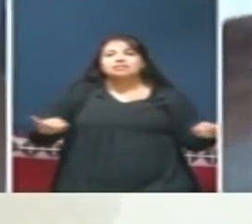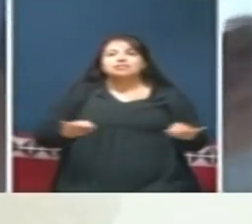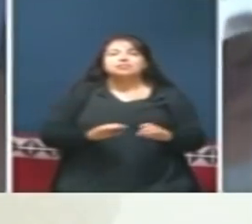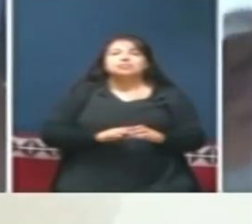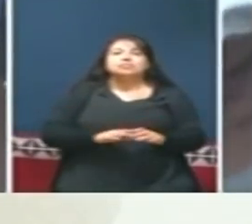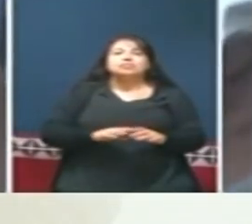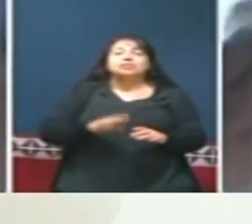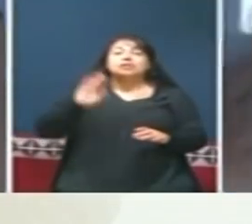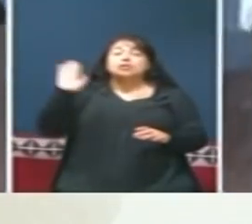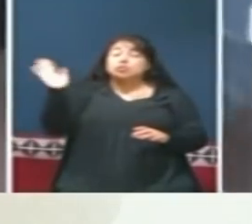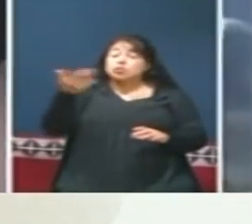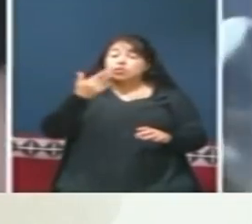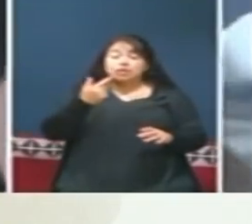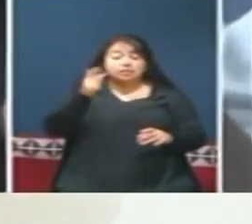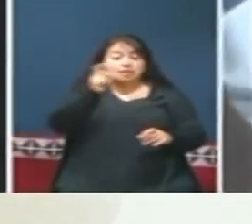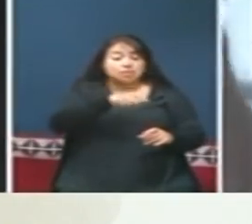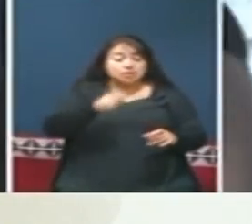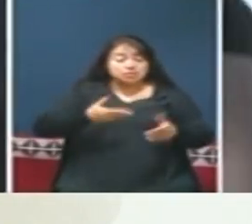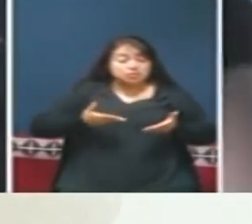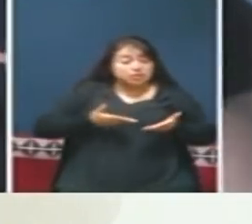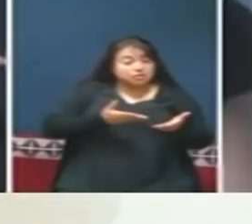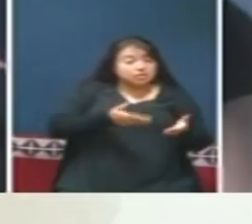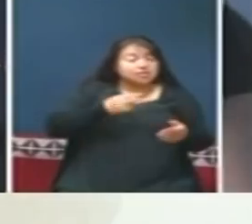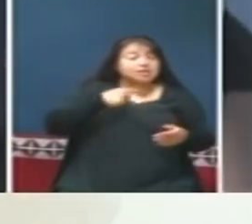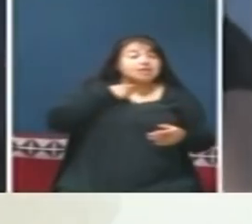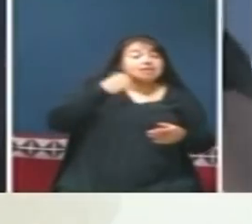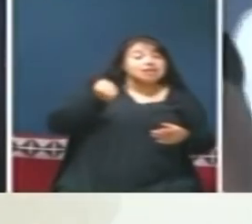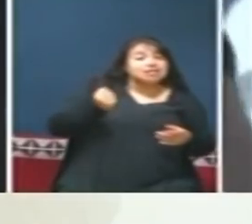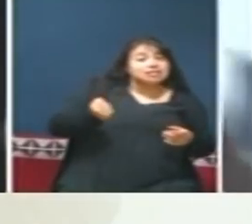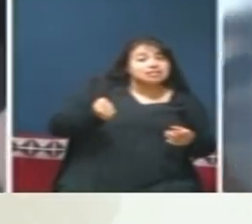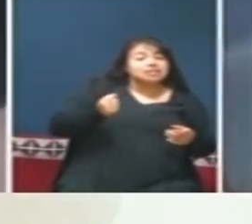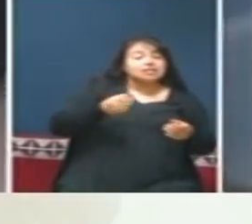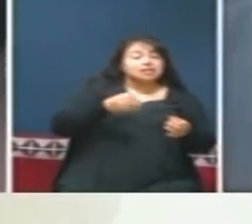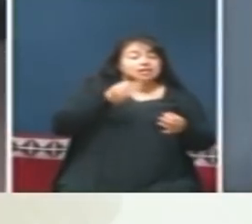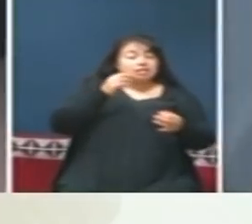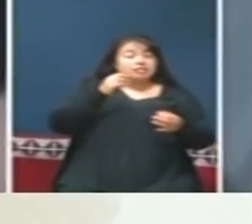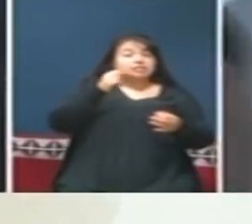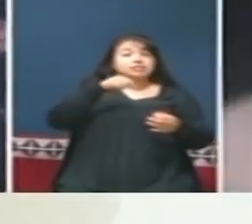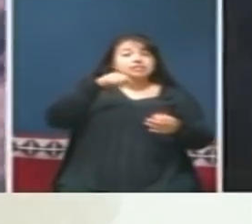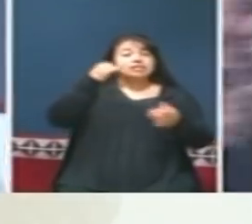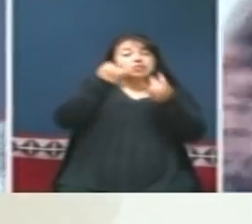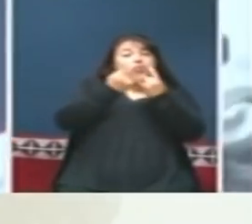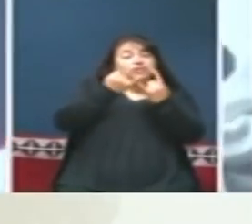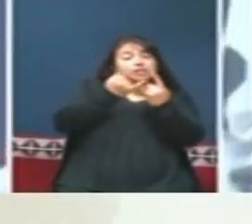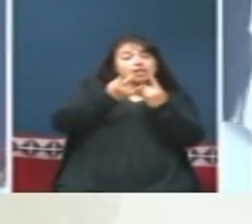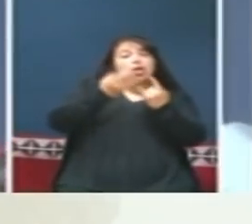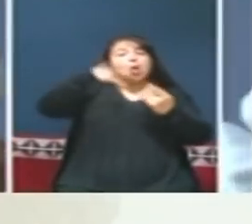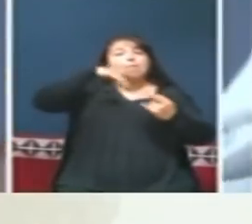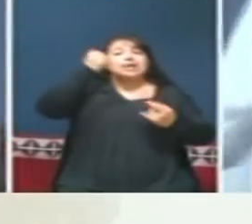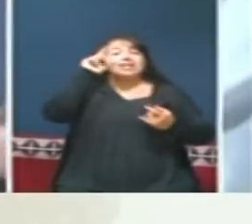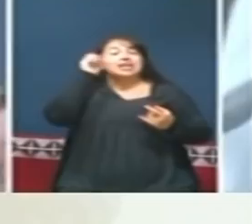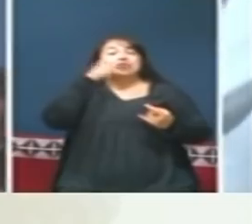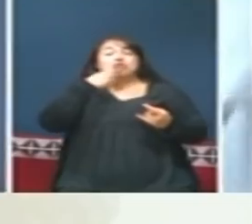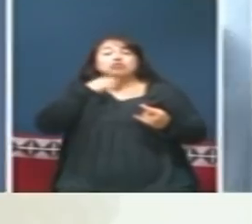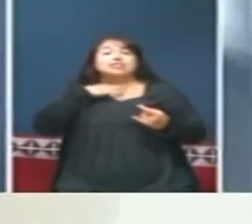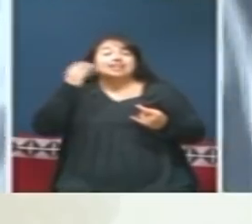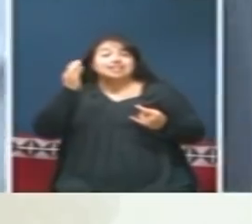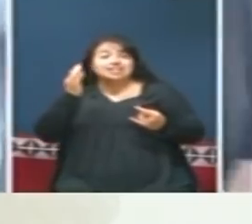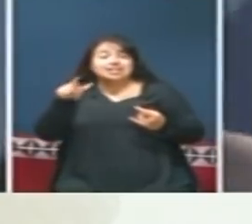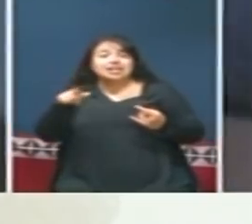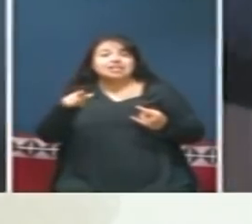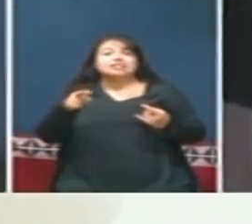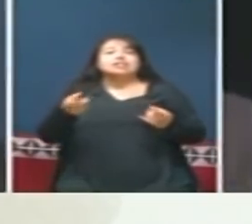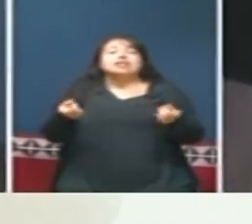Acercaron las reliquias, son una de las hijas de Wenceslao Pedernera, María Rosa, también